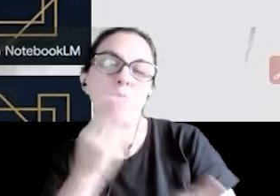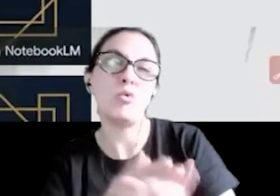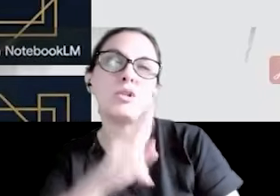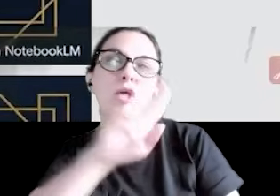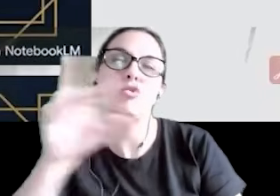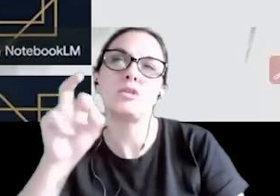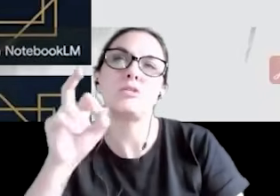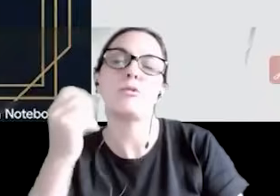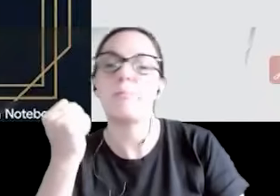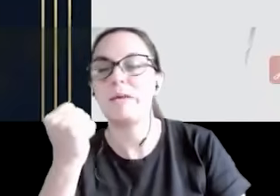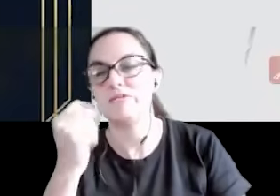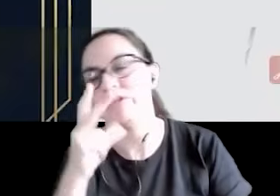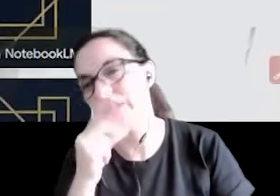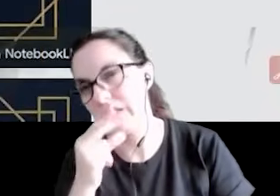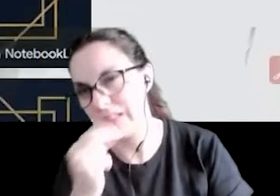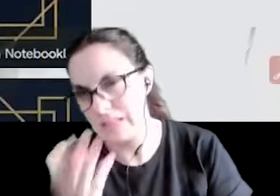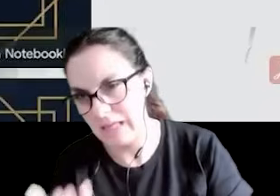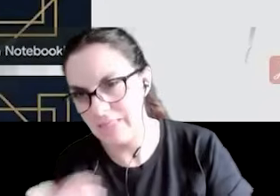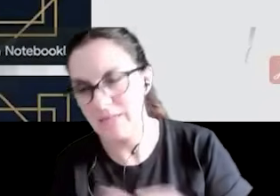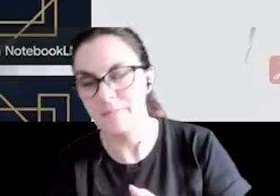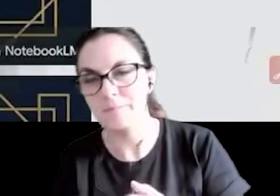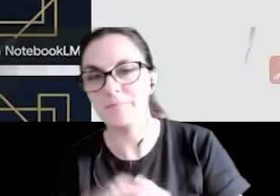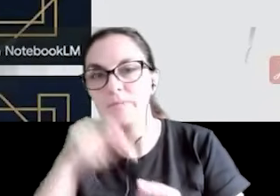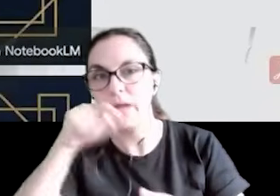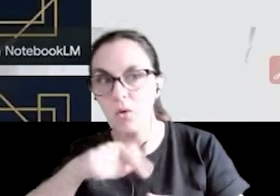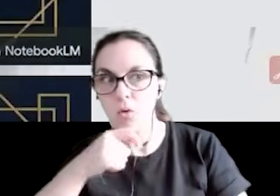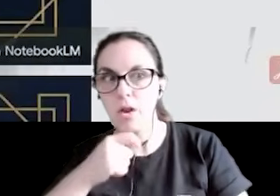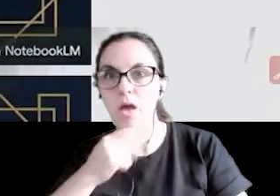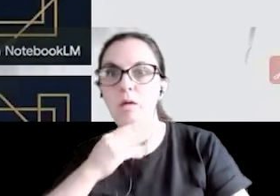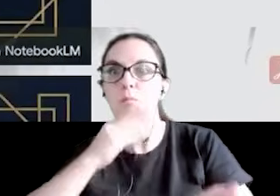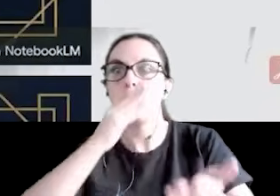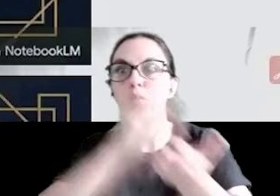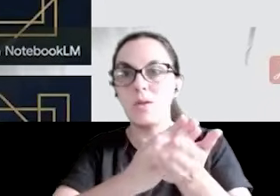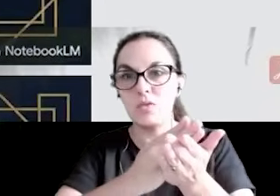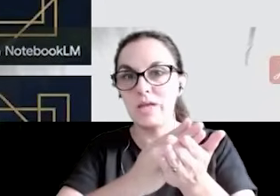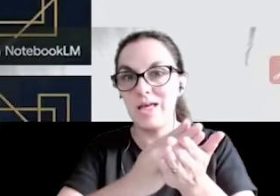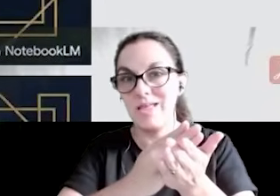Hoy ya el importe de la multa es un poco más